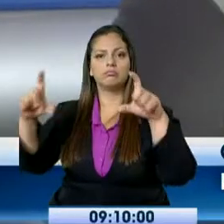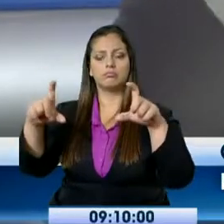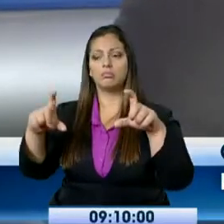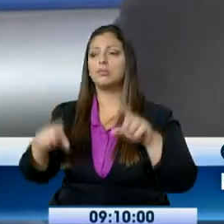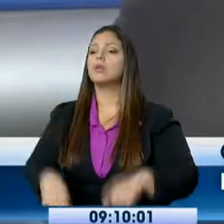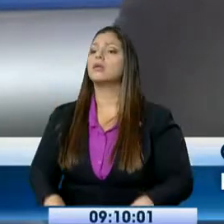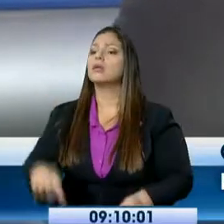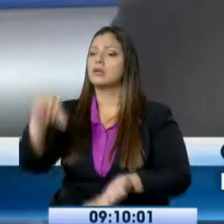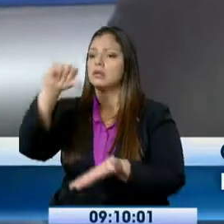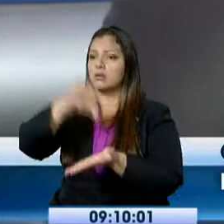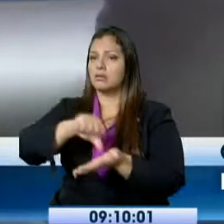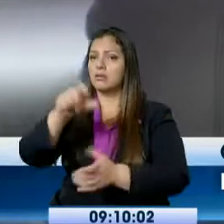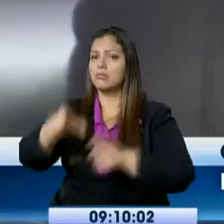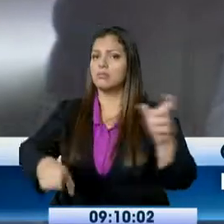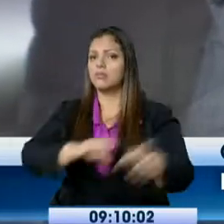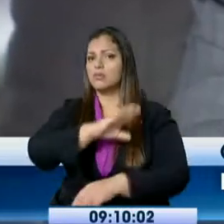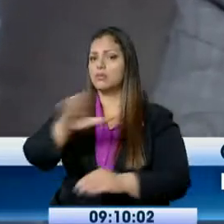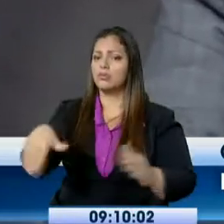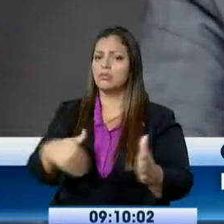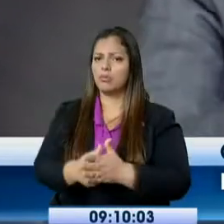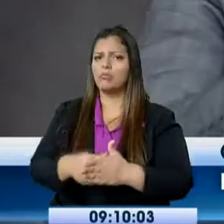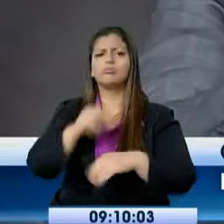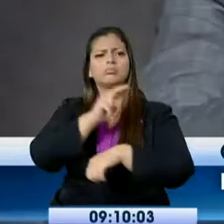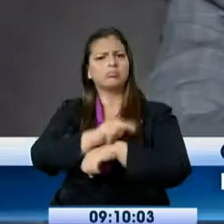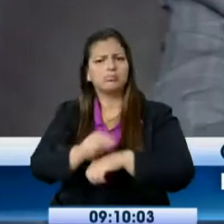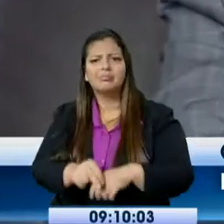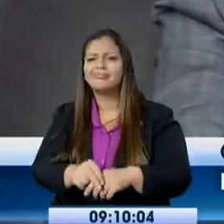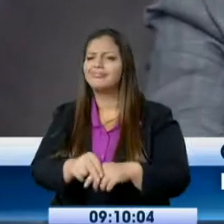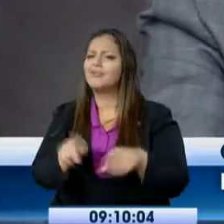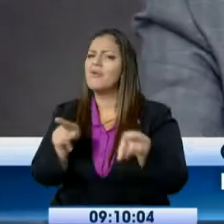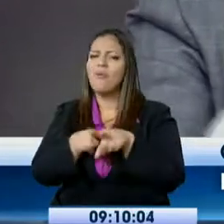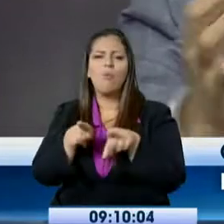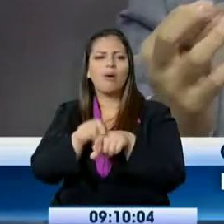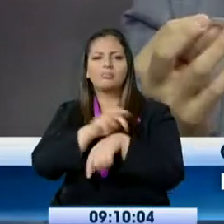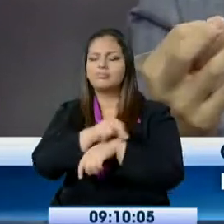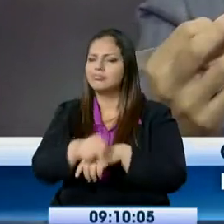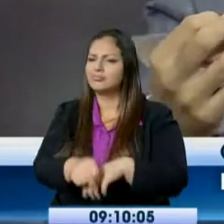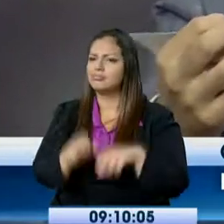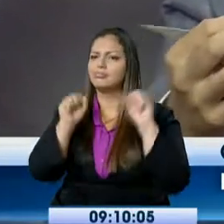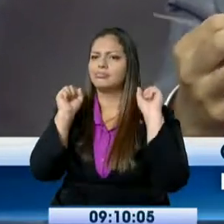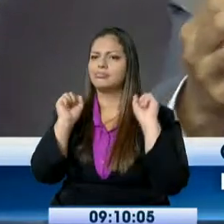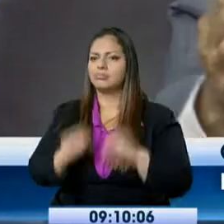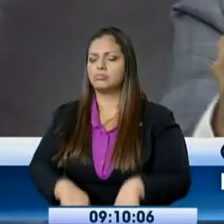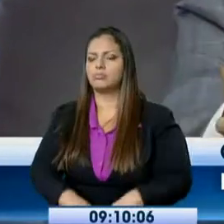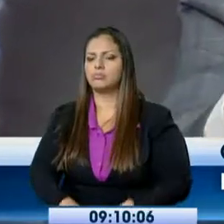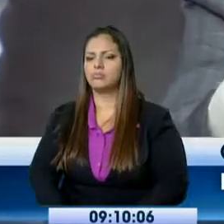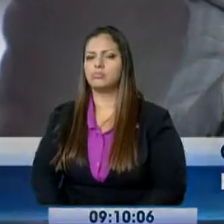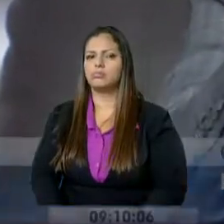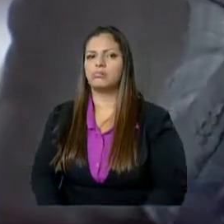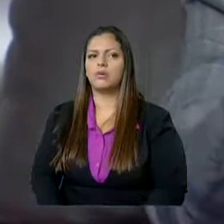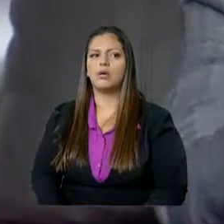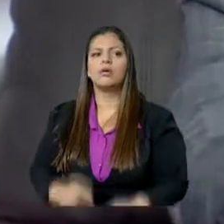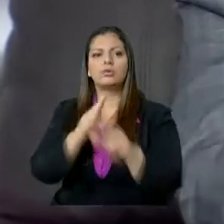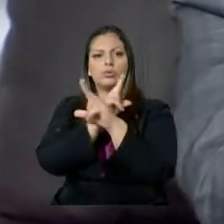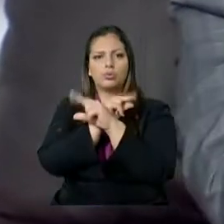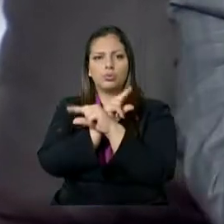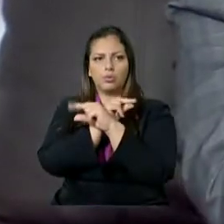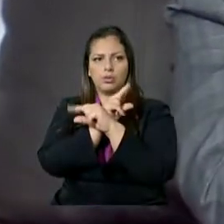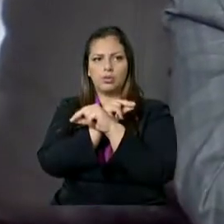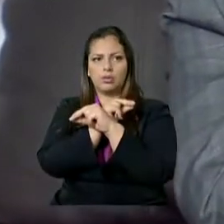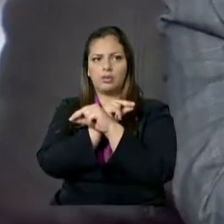ciudadanía es intendencia también tenemos exacto aquí pueden presentar las números correspondientes en